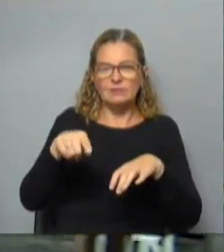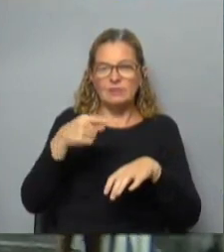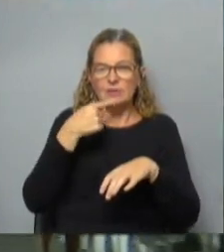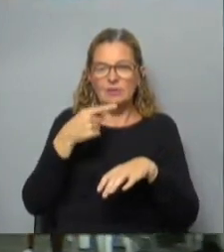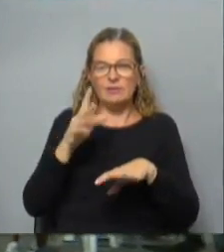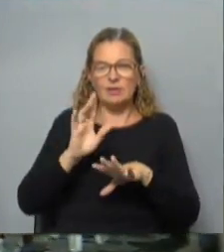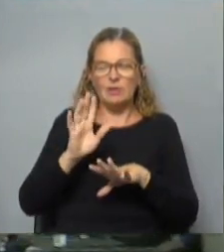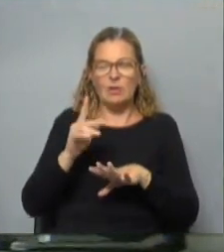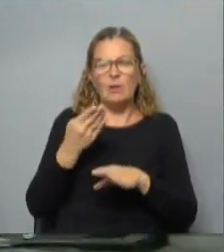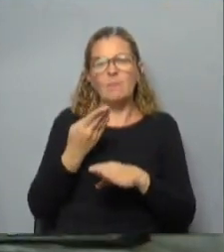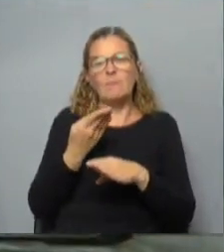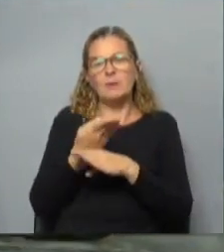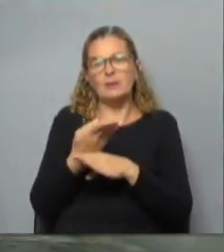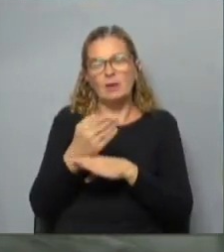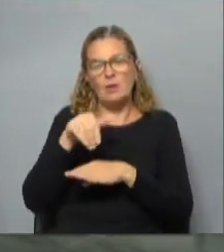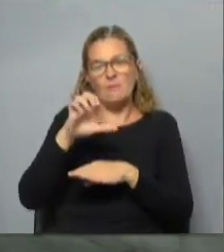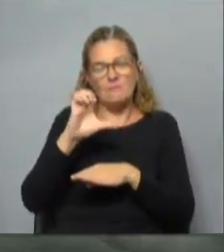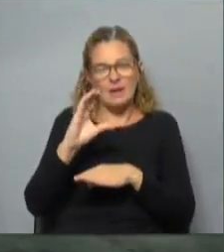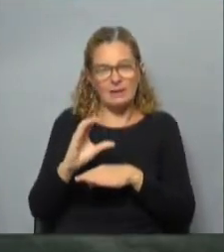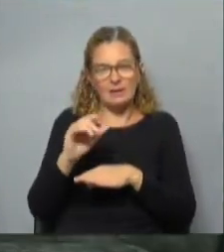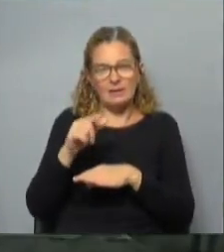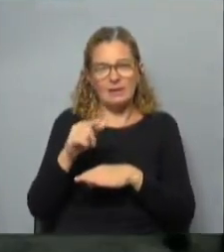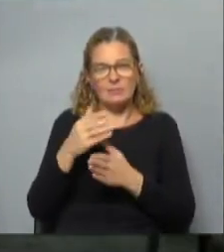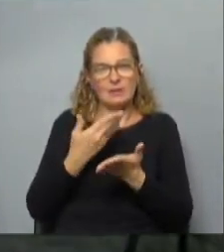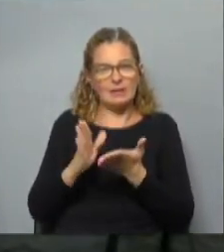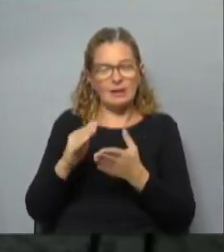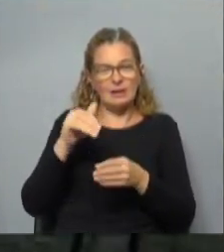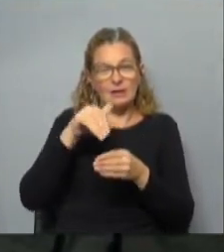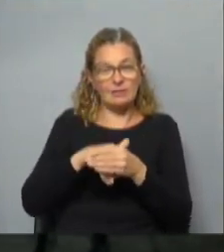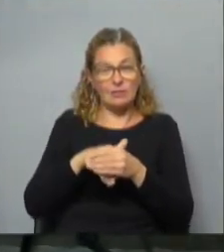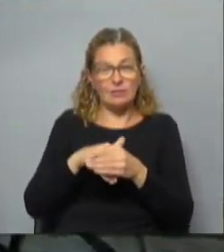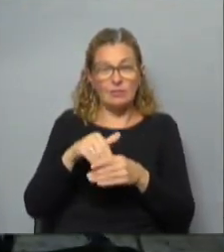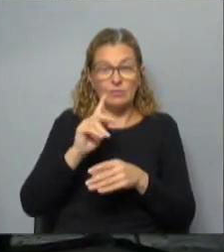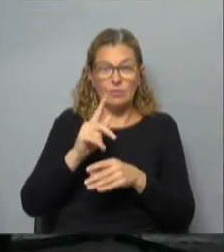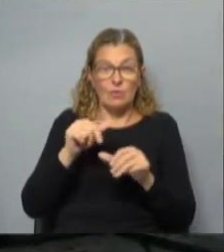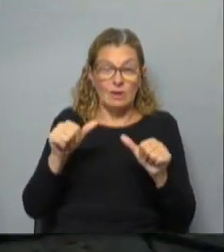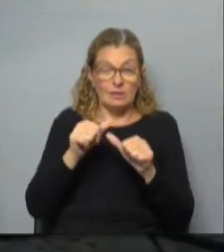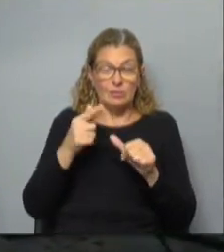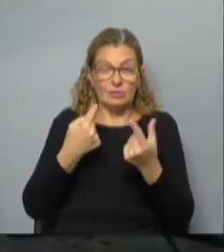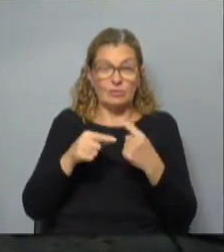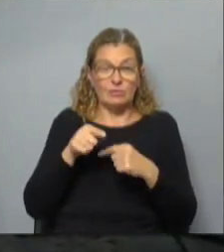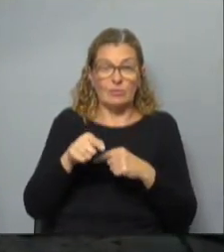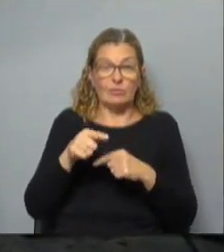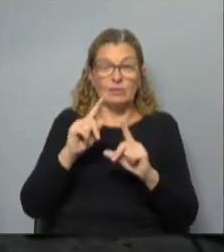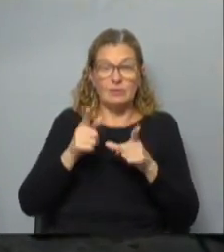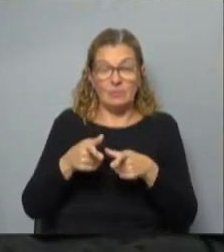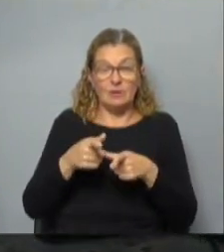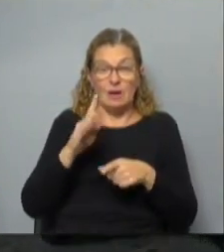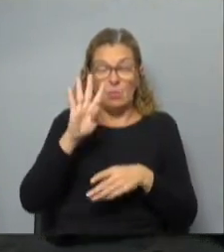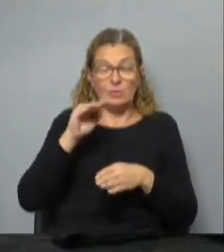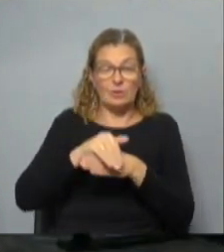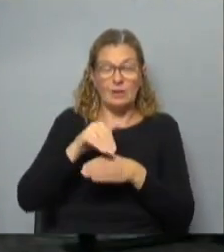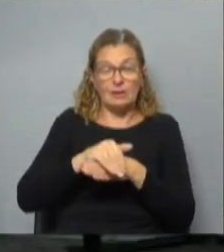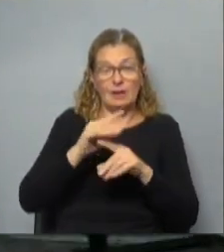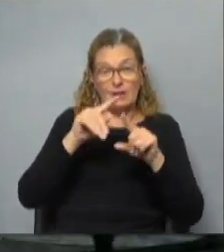antiestatutario y le pidieron al mes que impugnará las elecciones algo que el mec no hizo entonces por eso hoy también a las 4 de la tarde